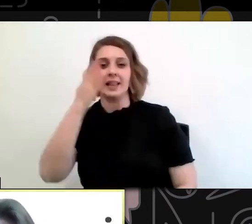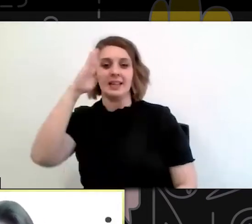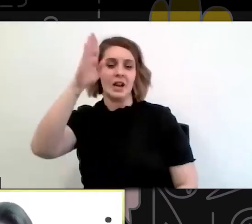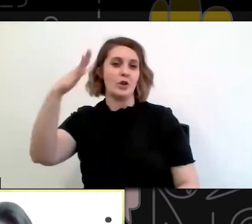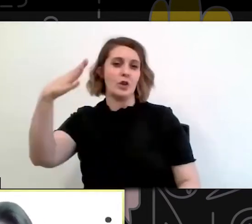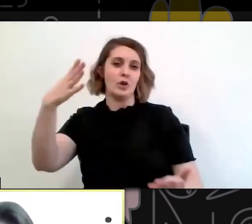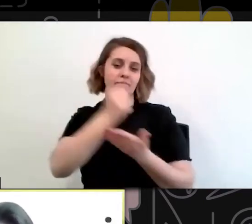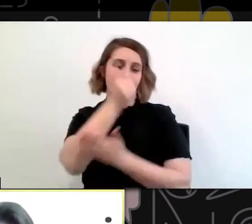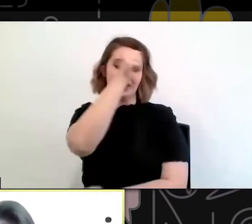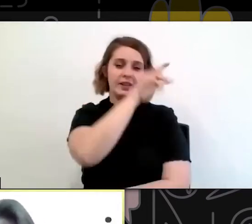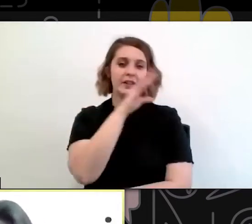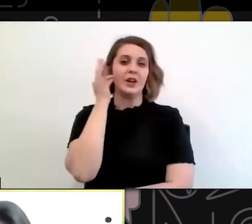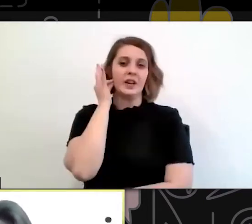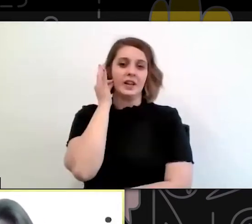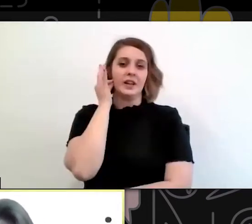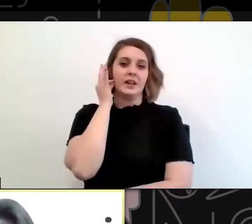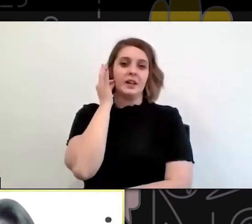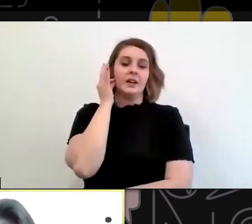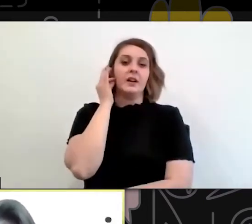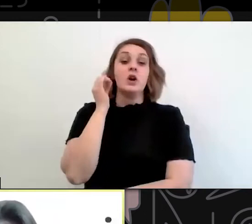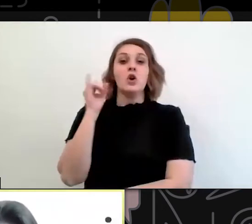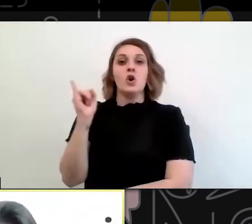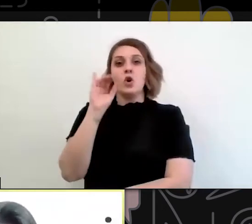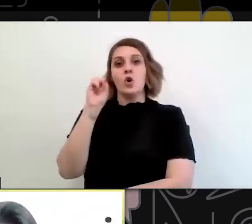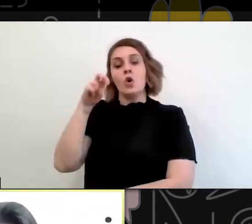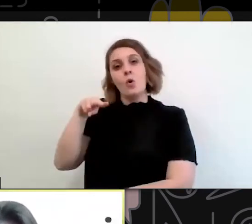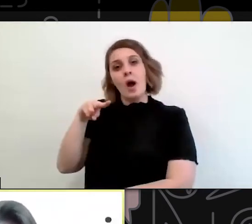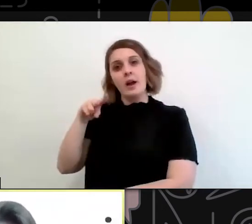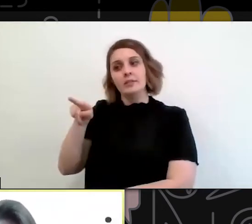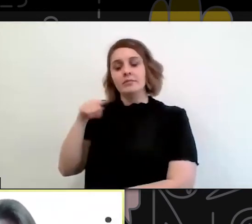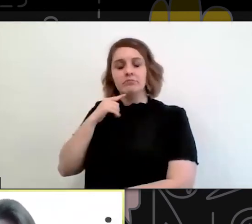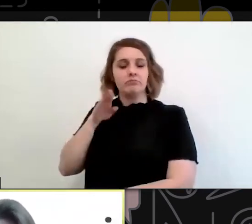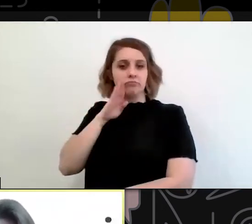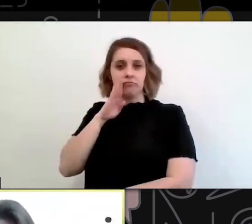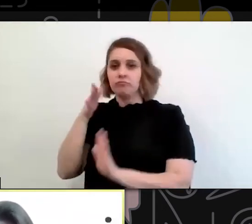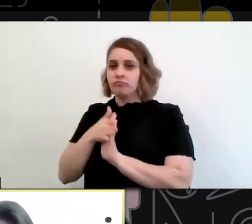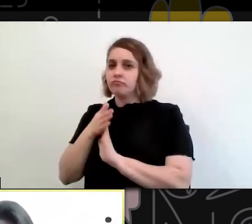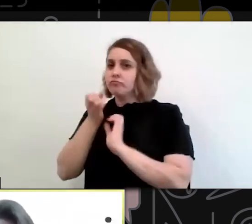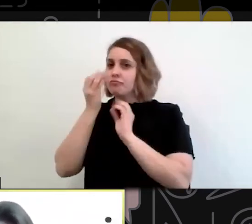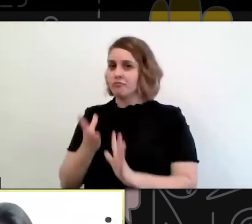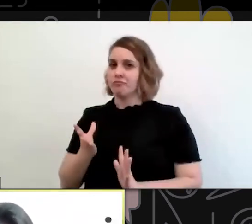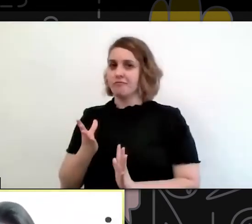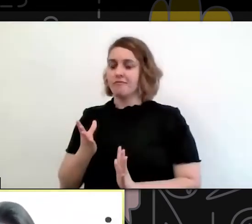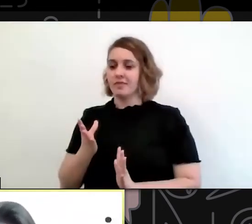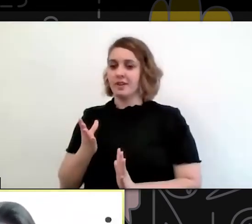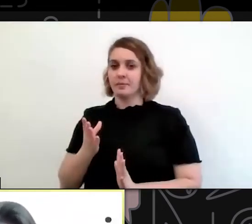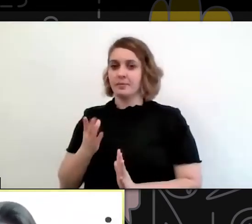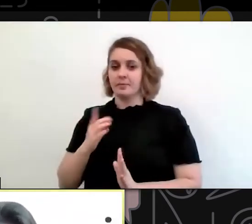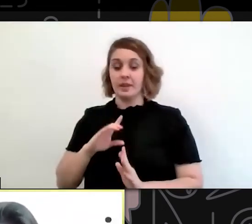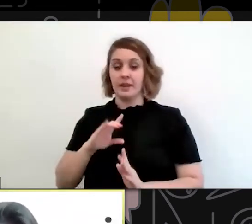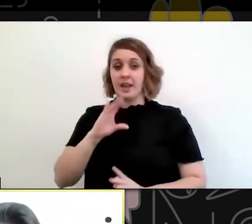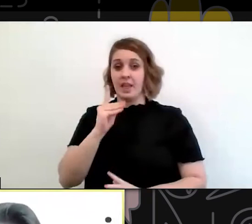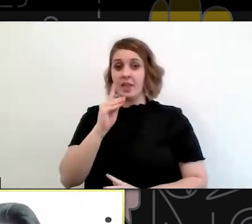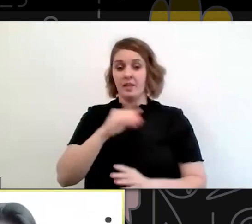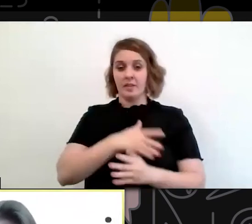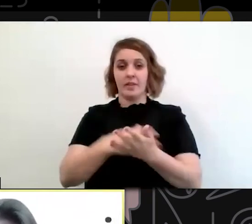para todos. Pues Juan Francisco lo ha dicho hace un momento. Desde el descubrimiento de la diabetes, yo